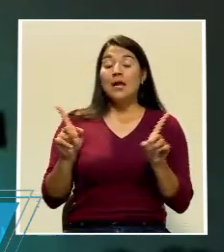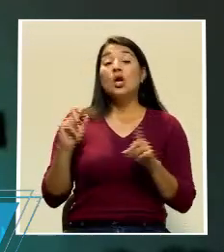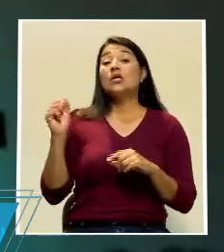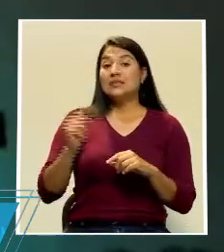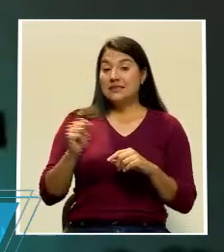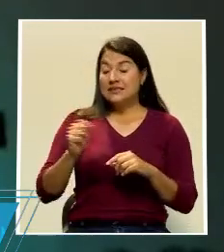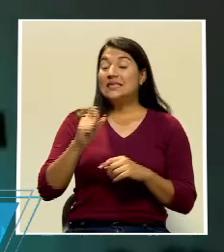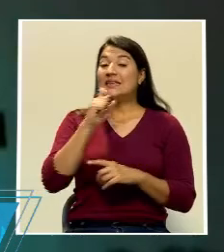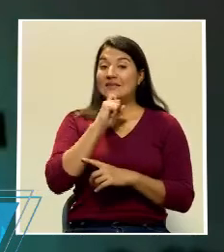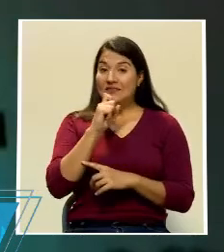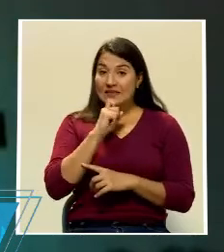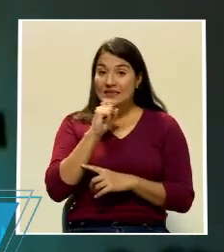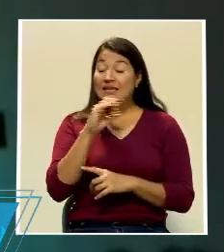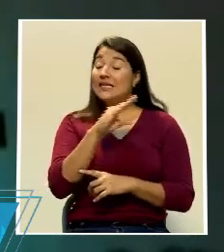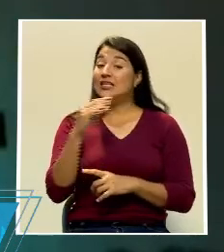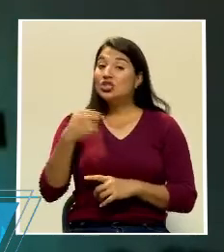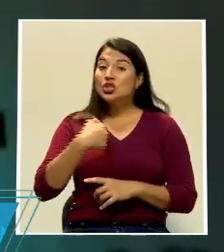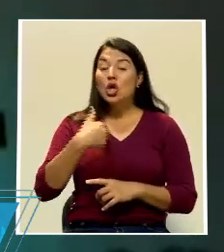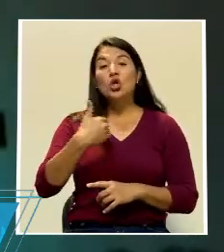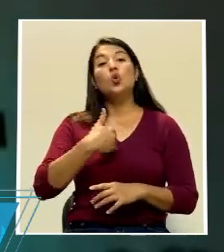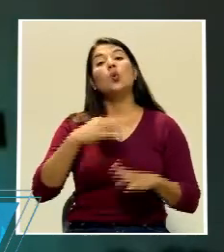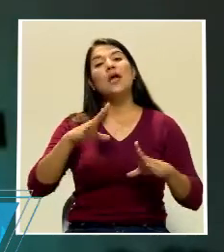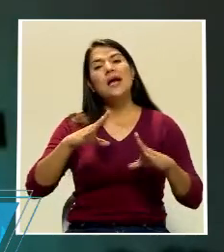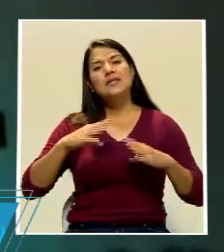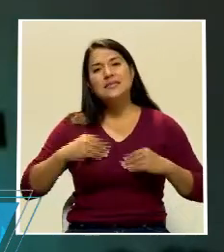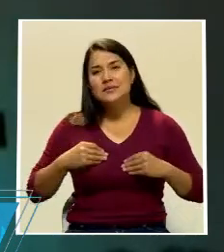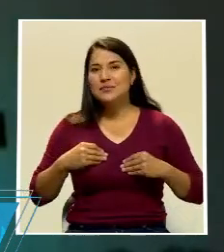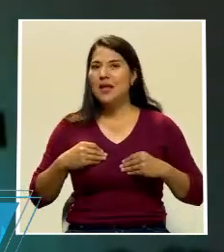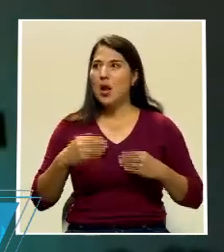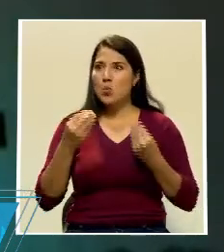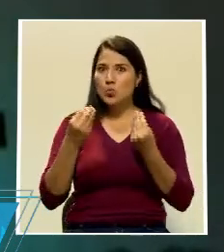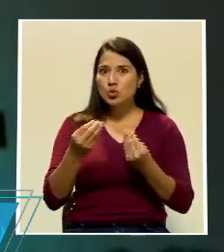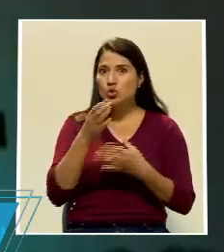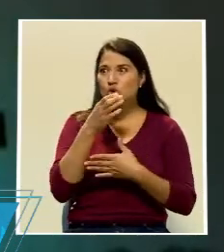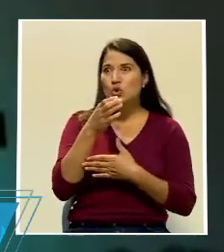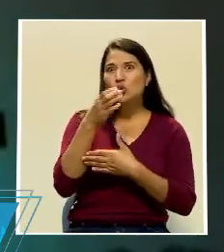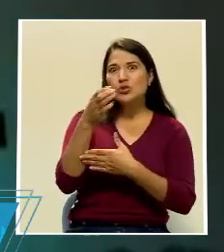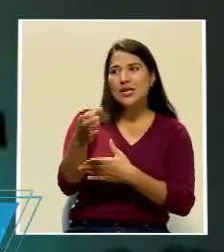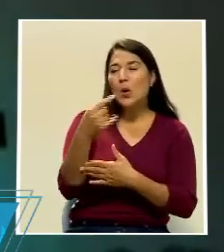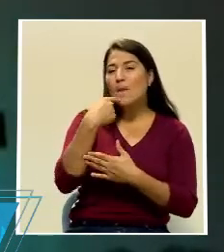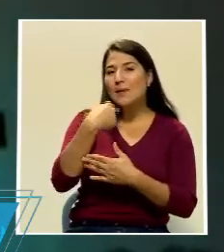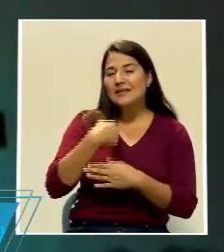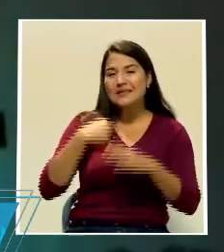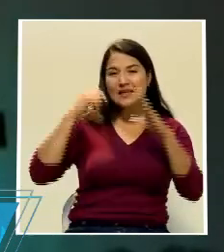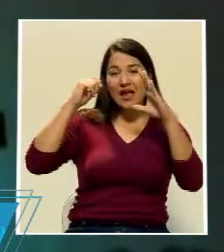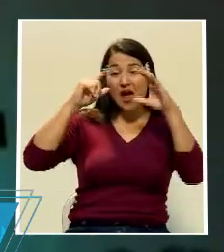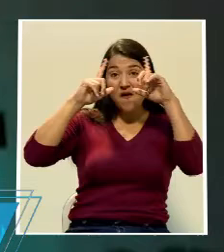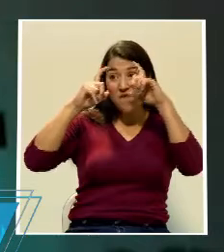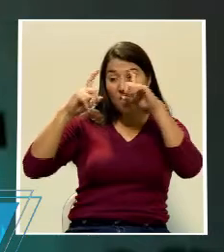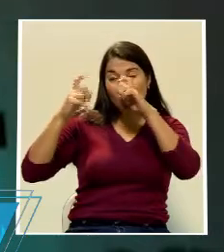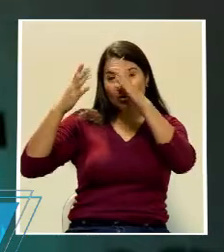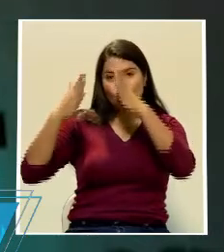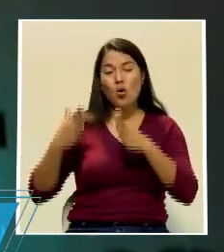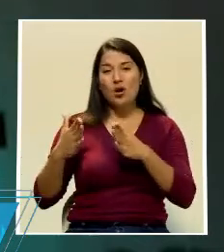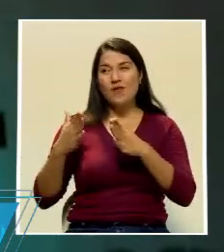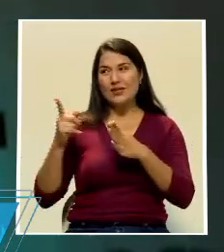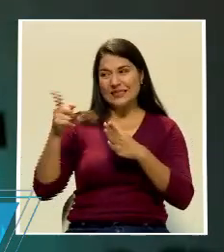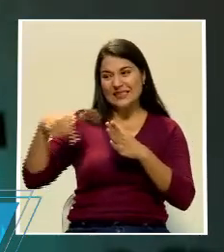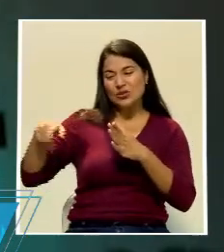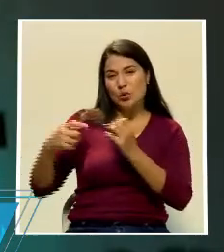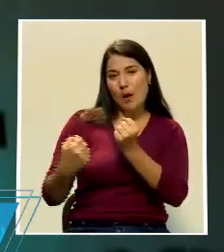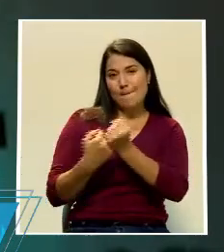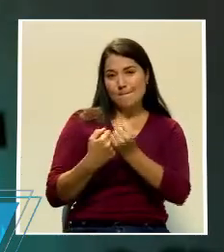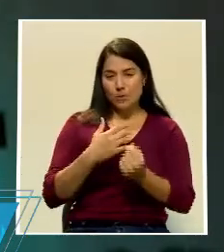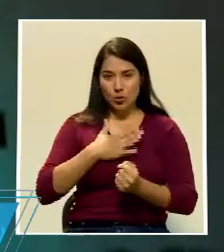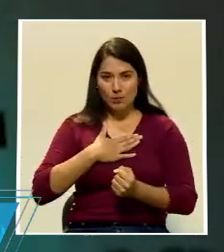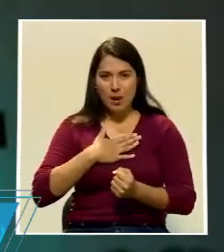es difícil y tuve que acceder a muchos consejos de fotógrafos sobre los cuales yo me apoyo bastante, a quienes